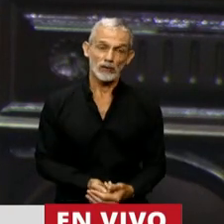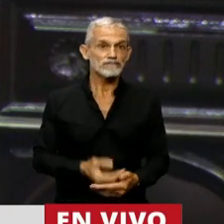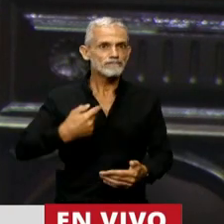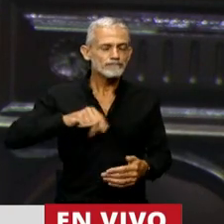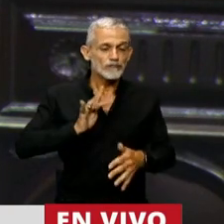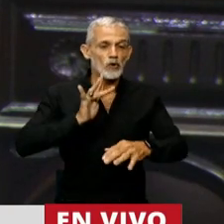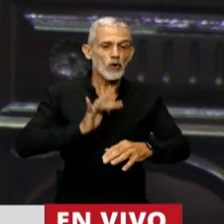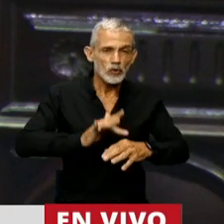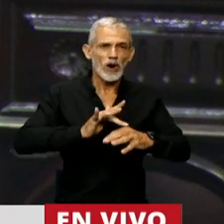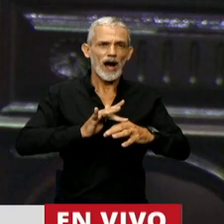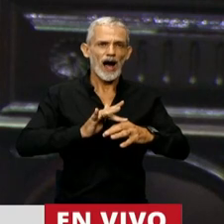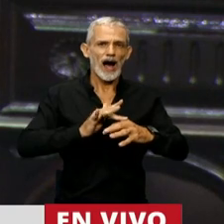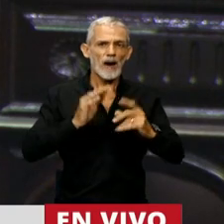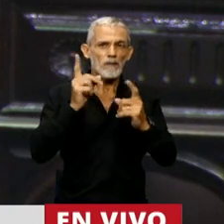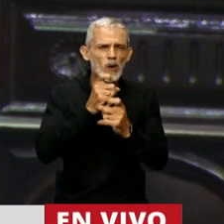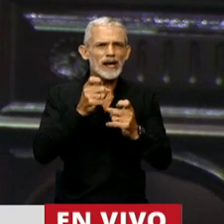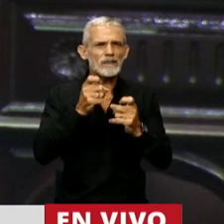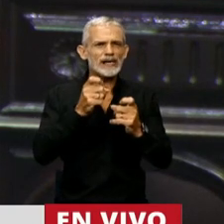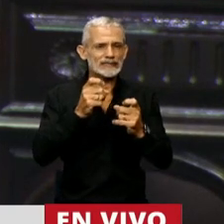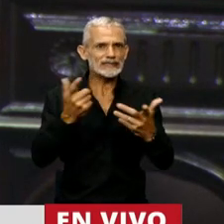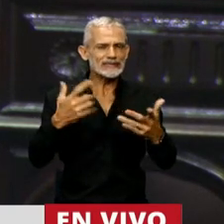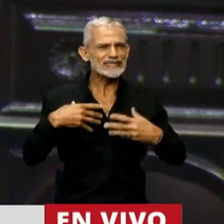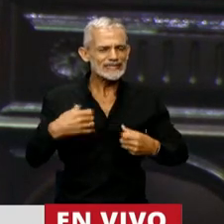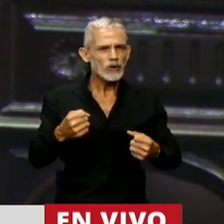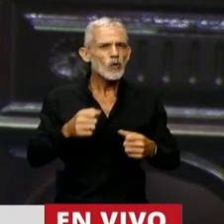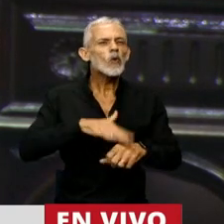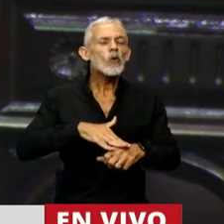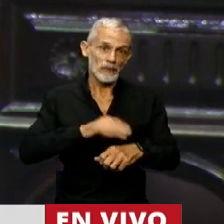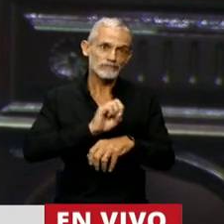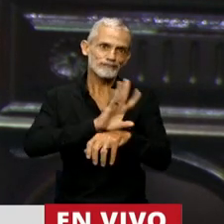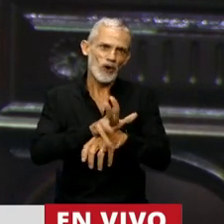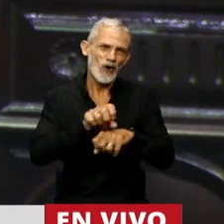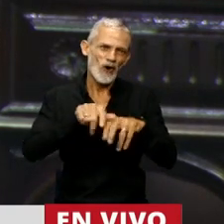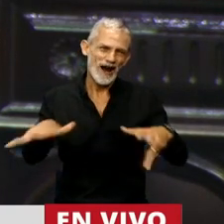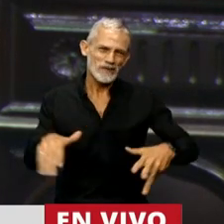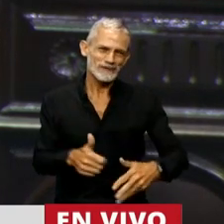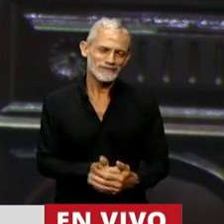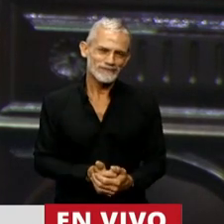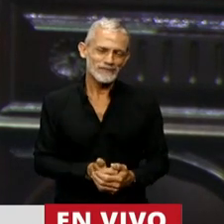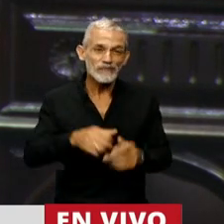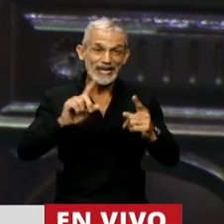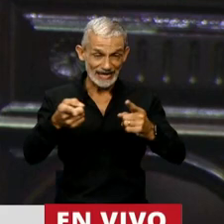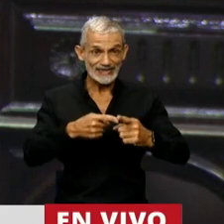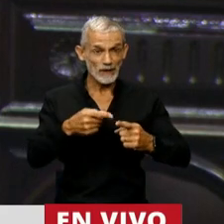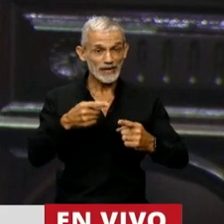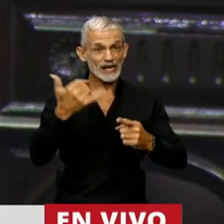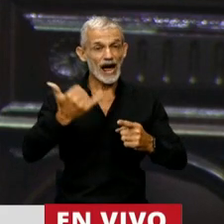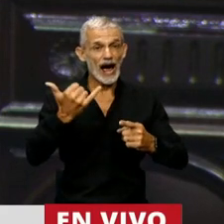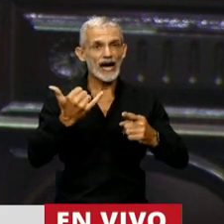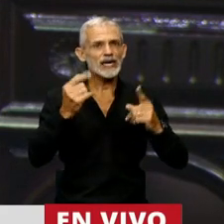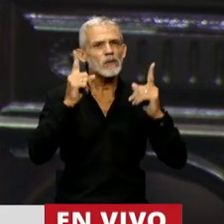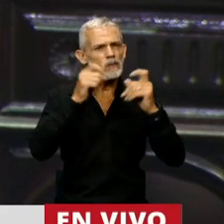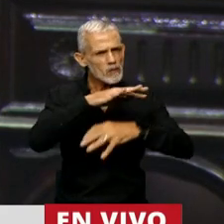nos tocó atravesar una crisis sanitaria producto de la pandemia. Pero también estamos atravesando